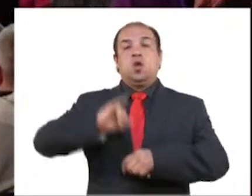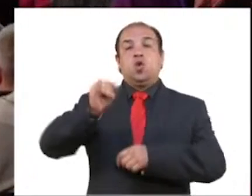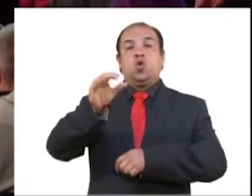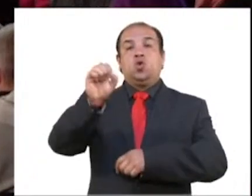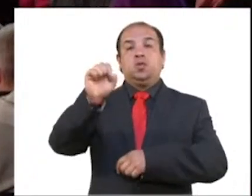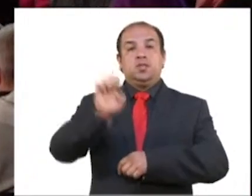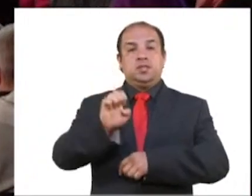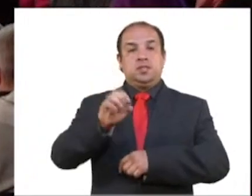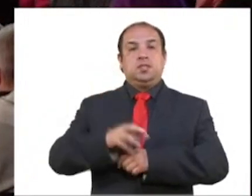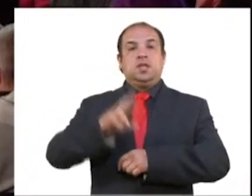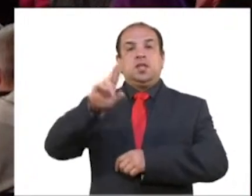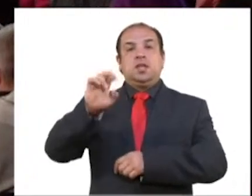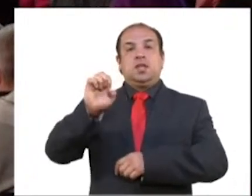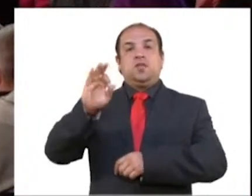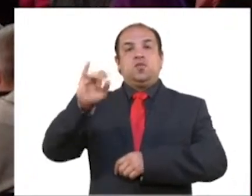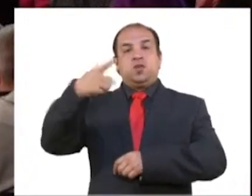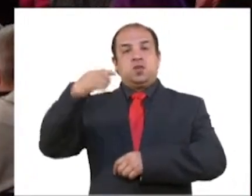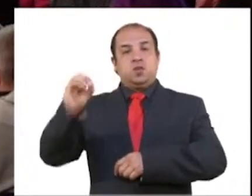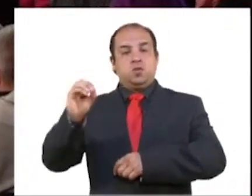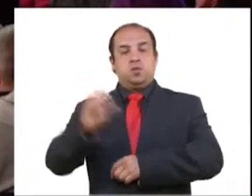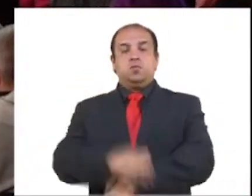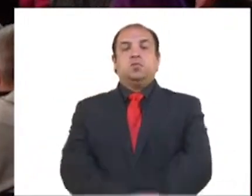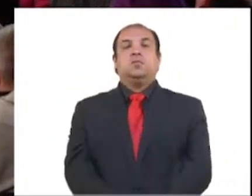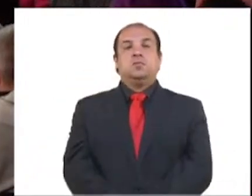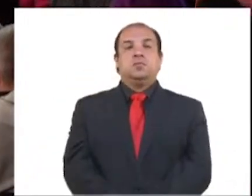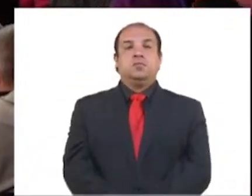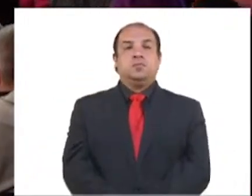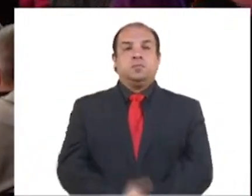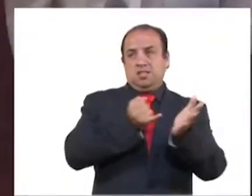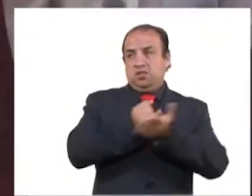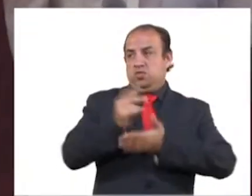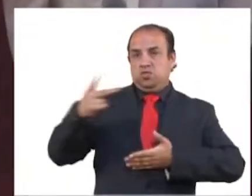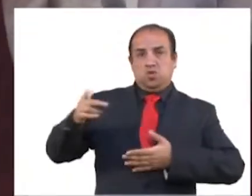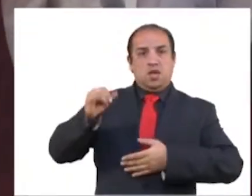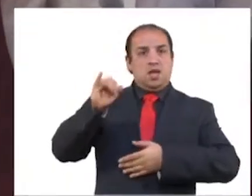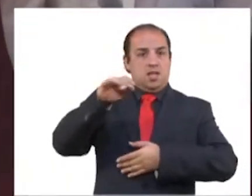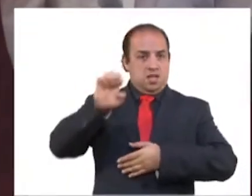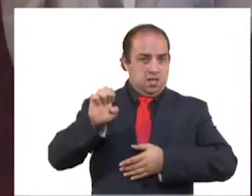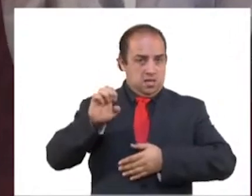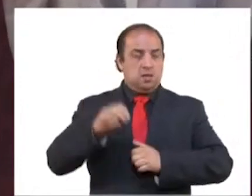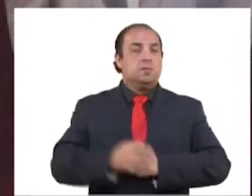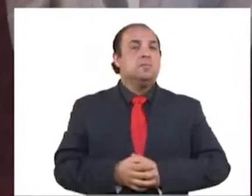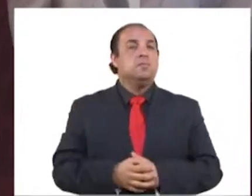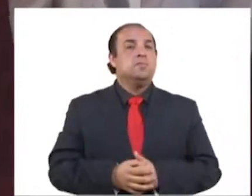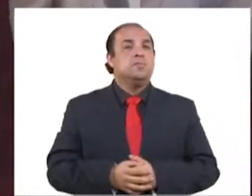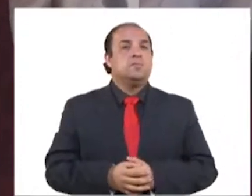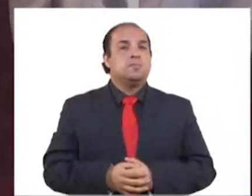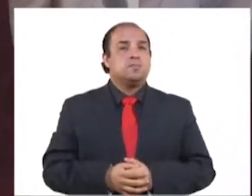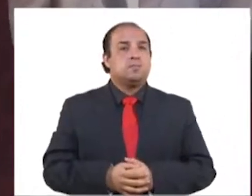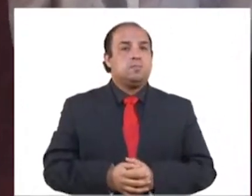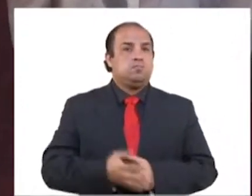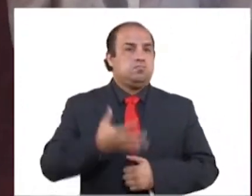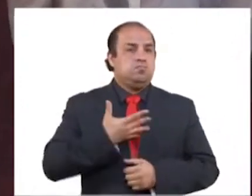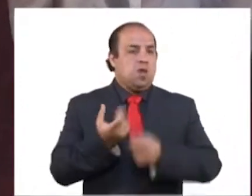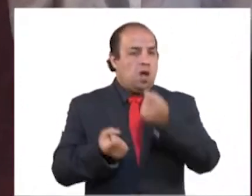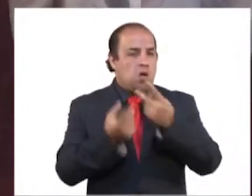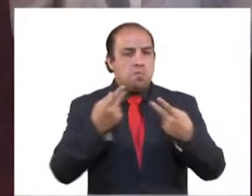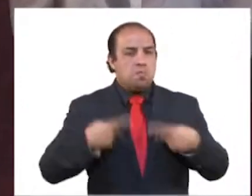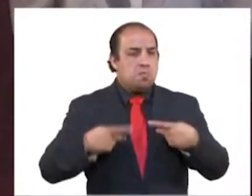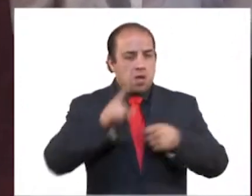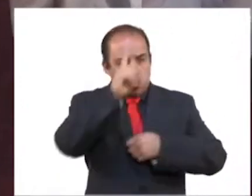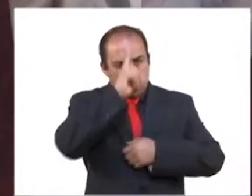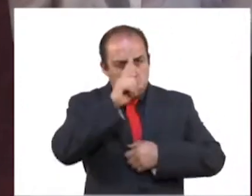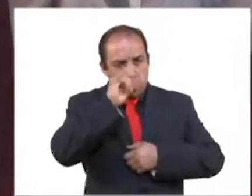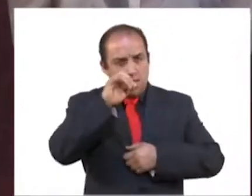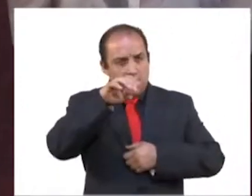encabece las encuestas de Cara a la elección presidencial de 2024 es parte de este de algunos consejeros